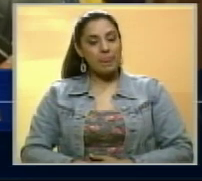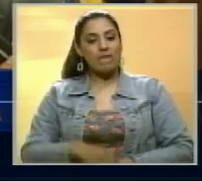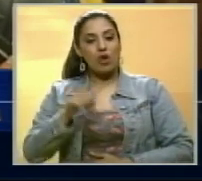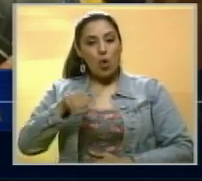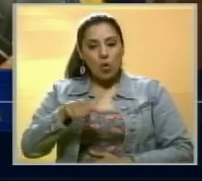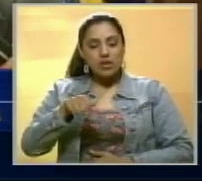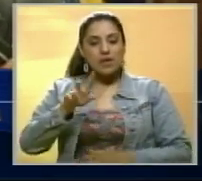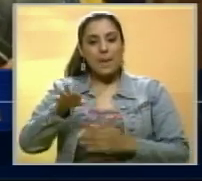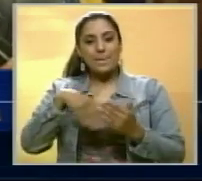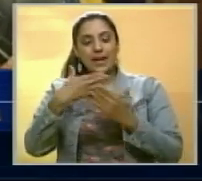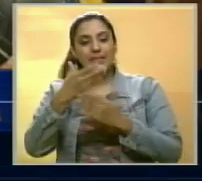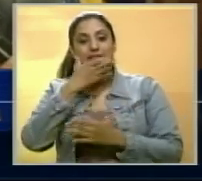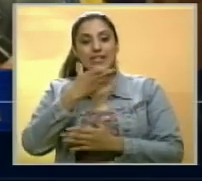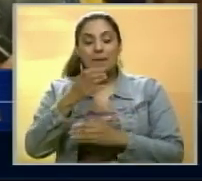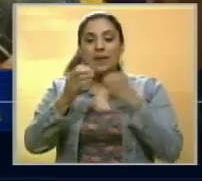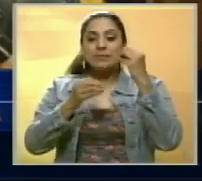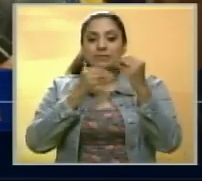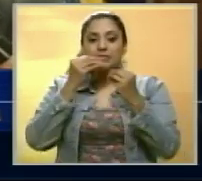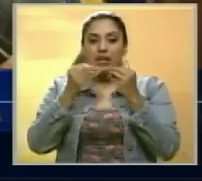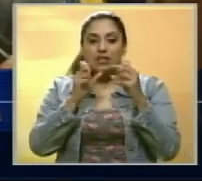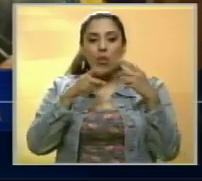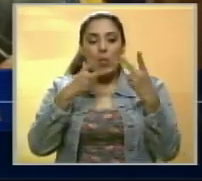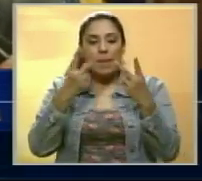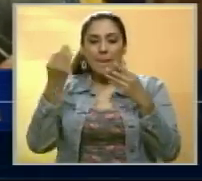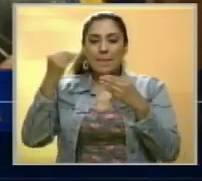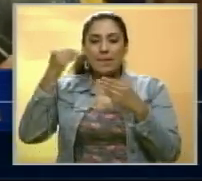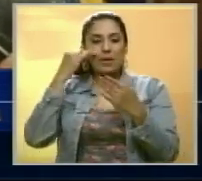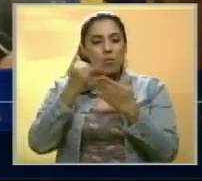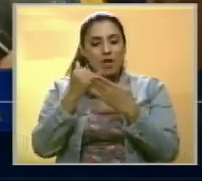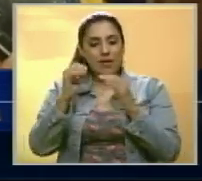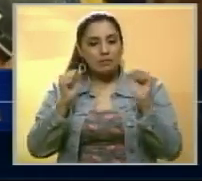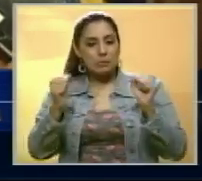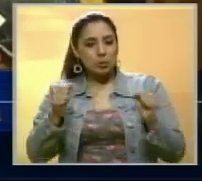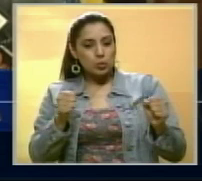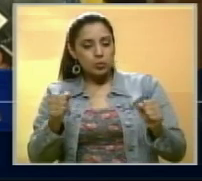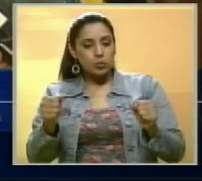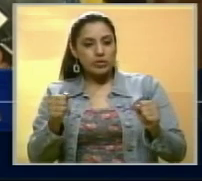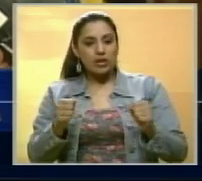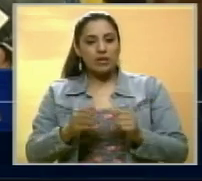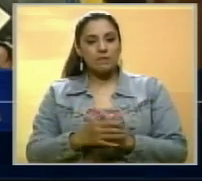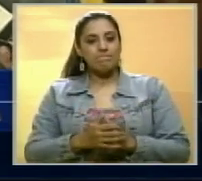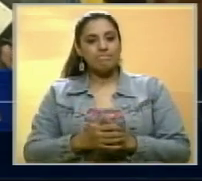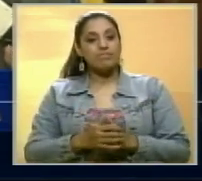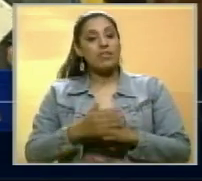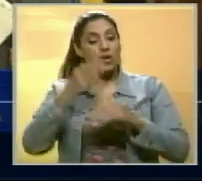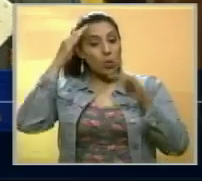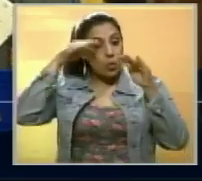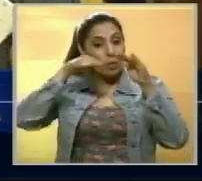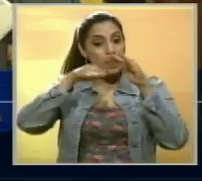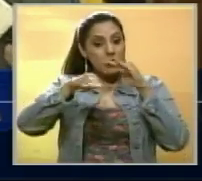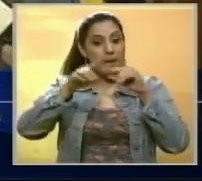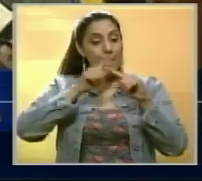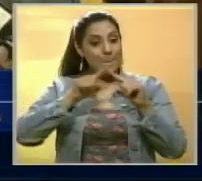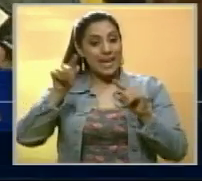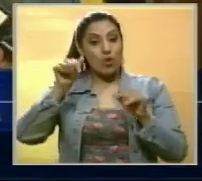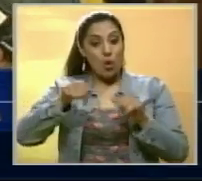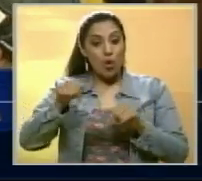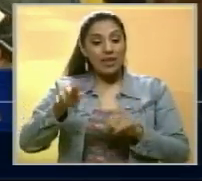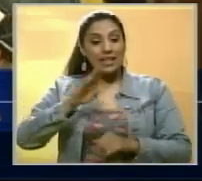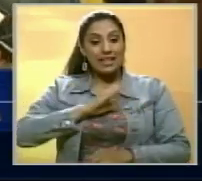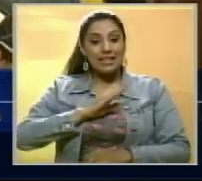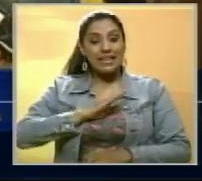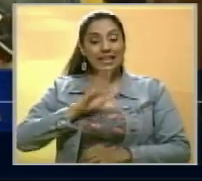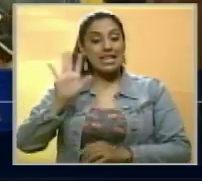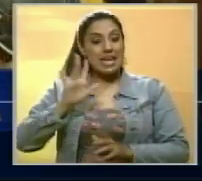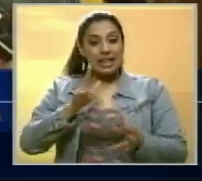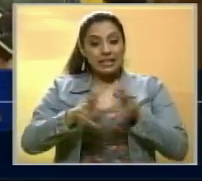entre hoy y diciembre se van a hacer muchas más pruebas en el túnel, pero ya hoy tuvimos